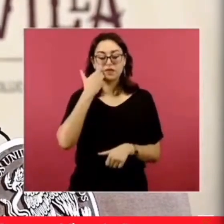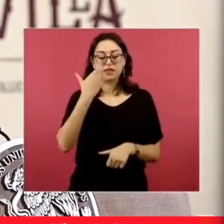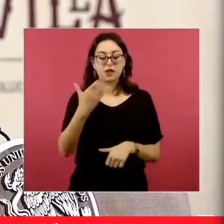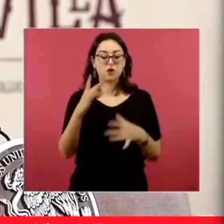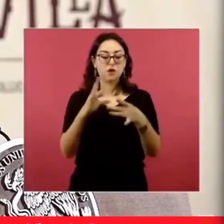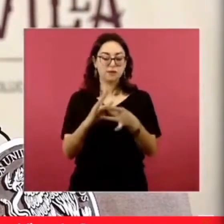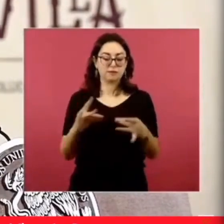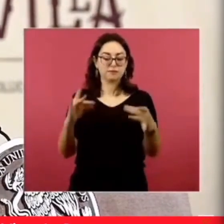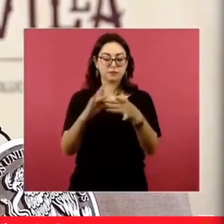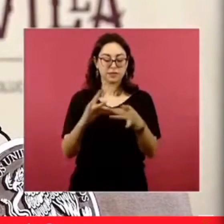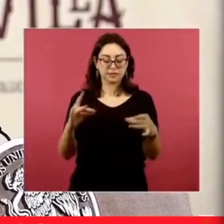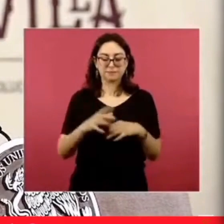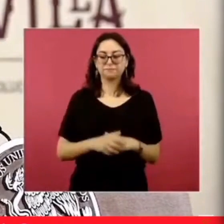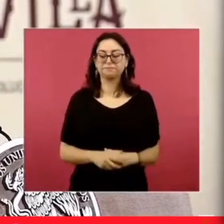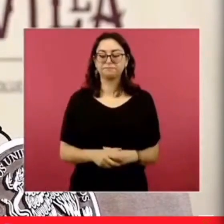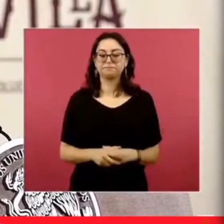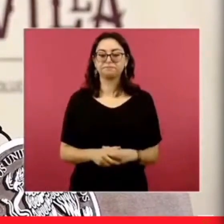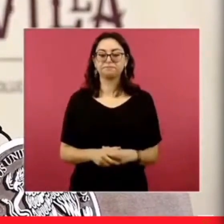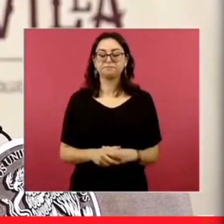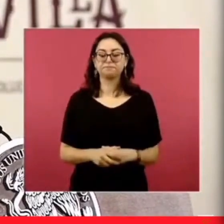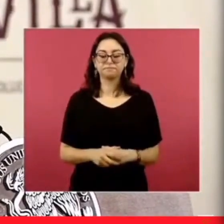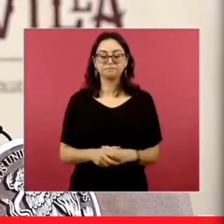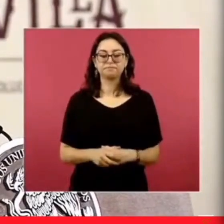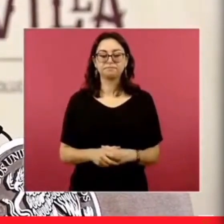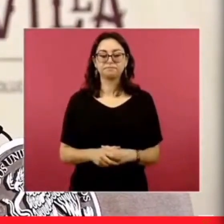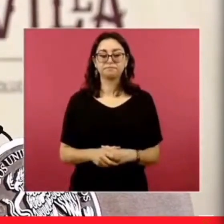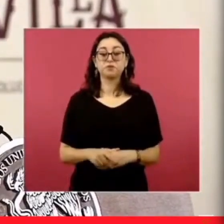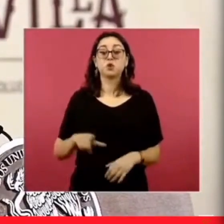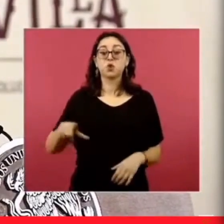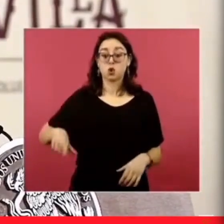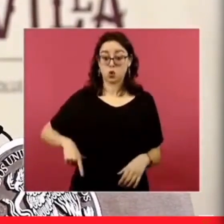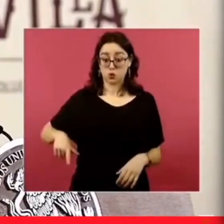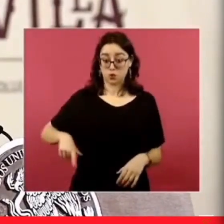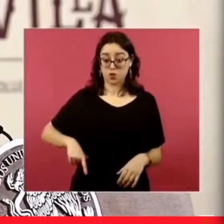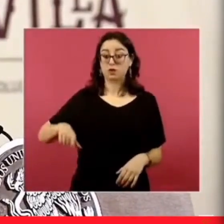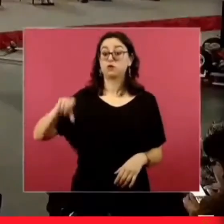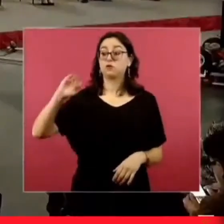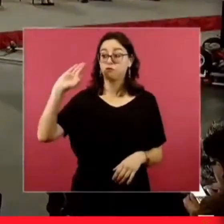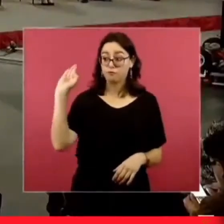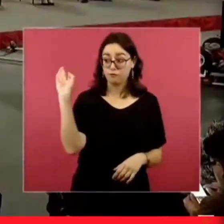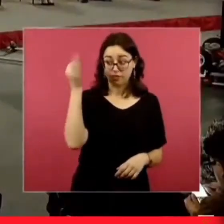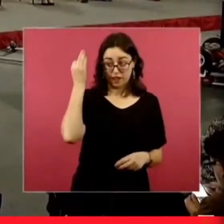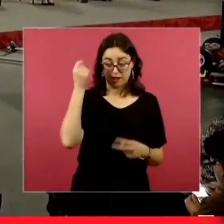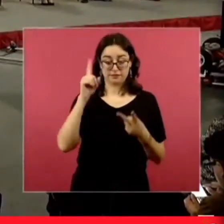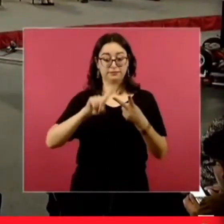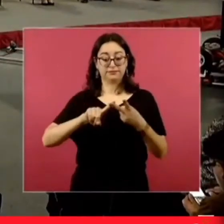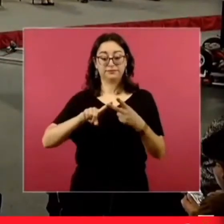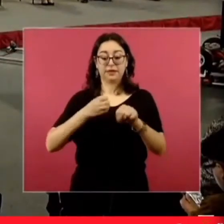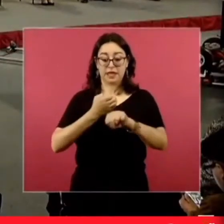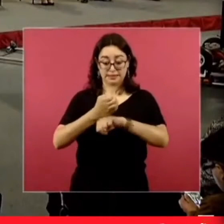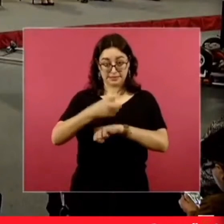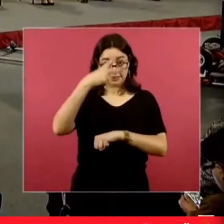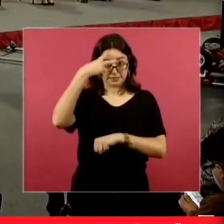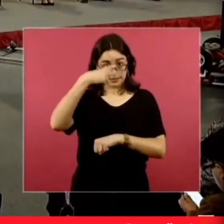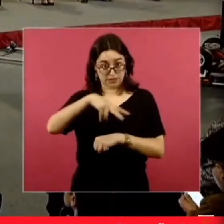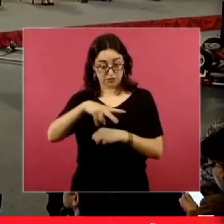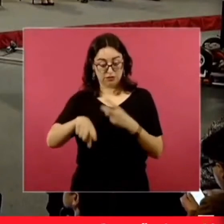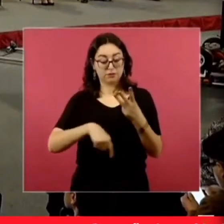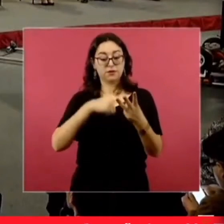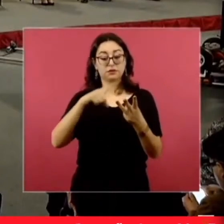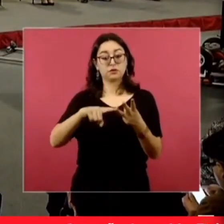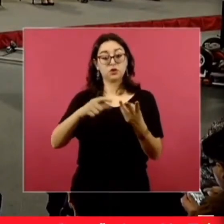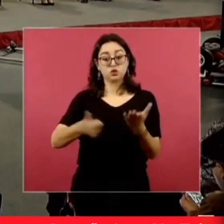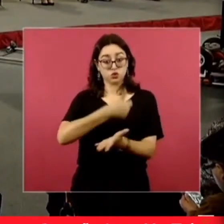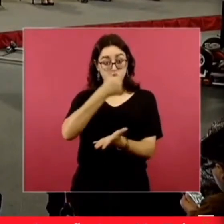un trabajo coordinado entre el gobierno federal, el gobierno de México, el gobierno del Estado de México y la